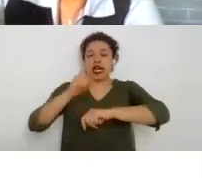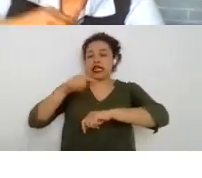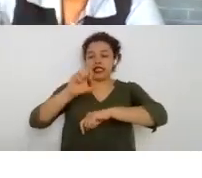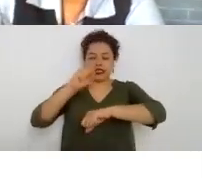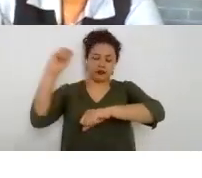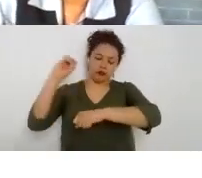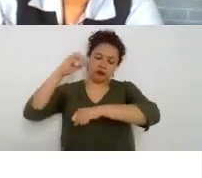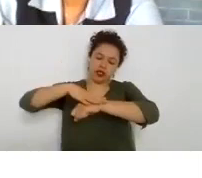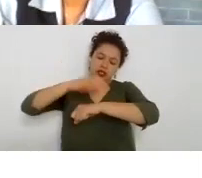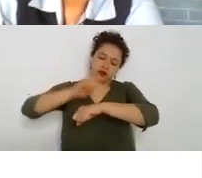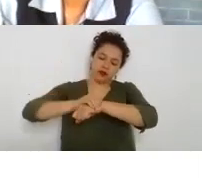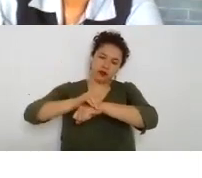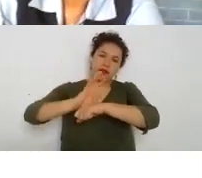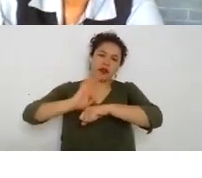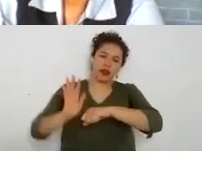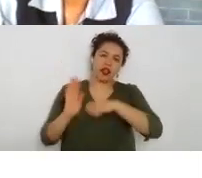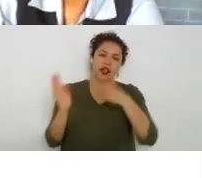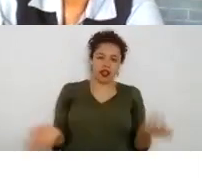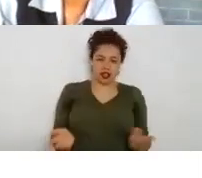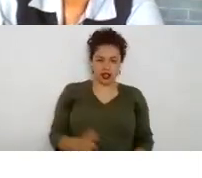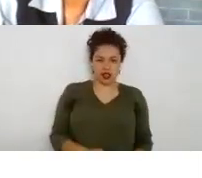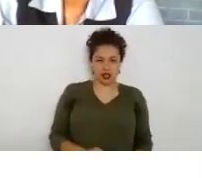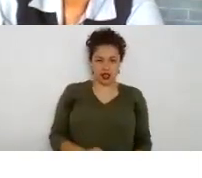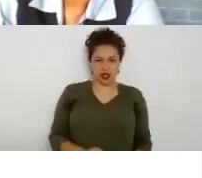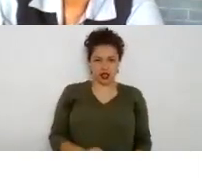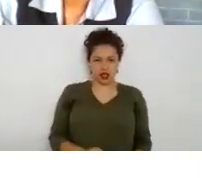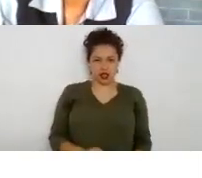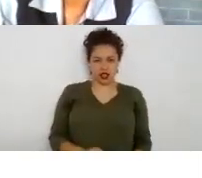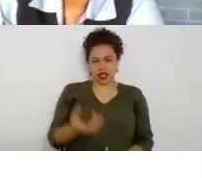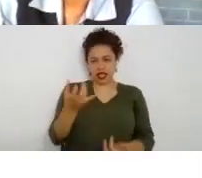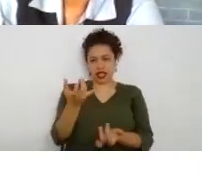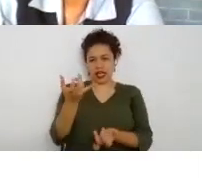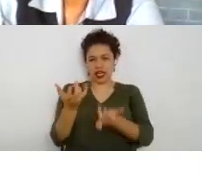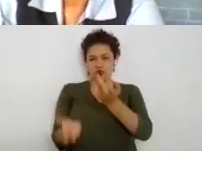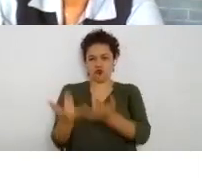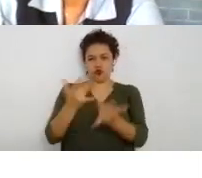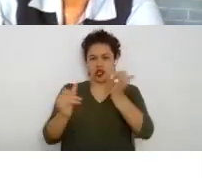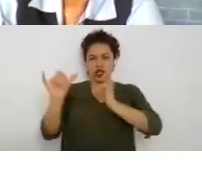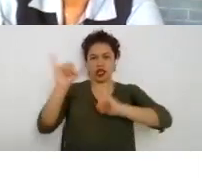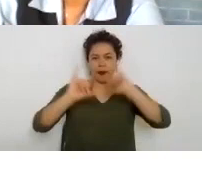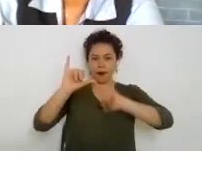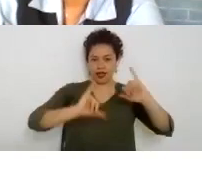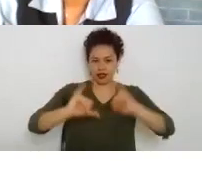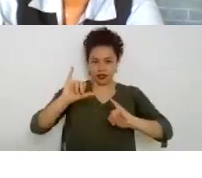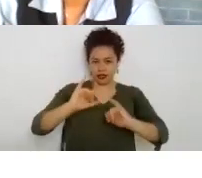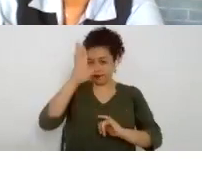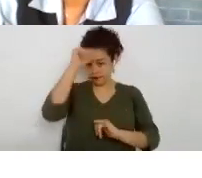y ya. Esto aplica en el caso de lo que son quemaduras químicas, ¿de